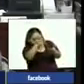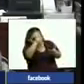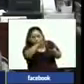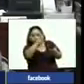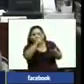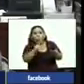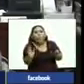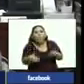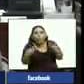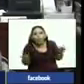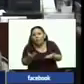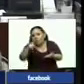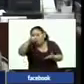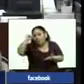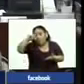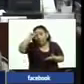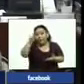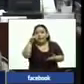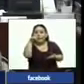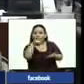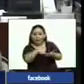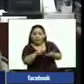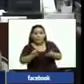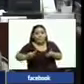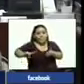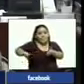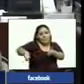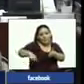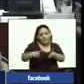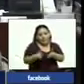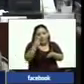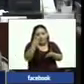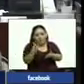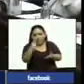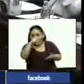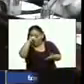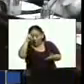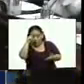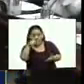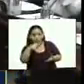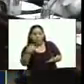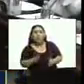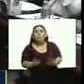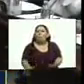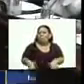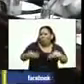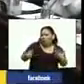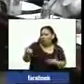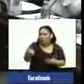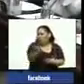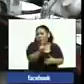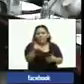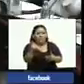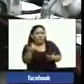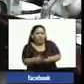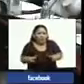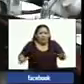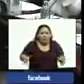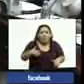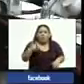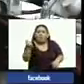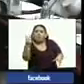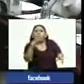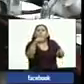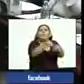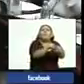ruta de trabajo. Pero esa es la primera jornada básica que debemos de tener. ¿Por qué la gente no tiene la libertad de poner su